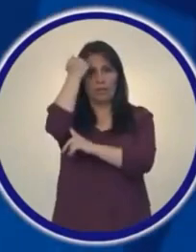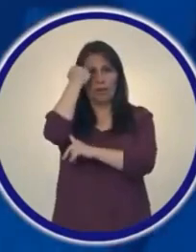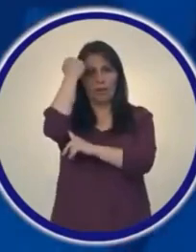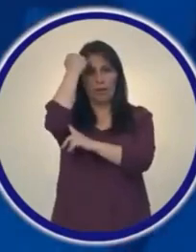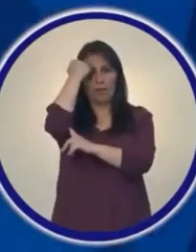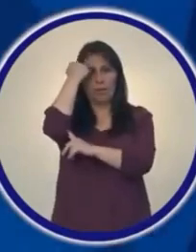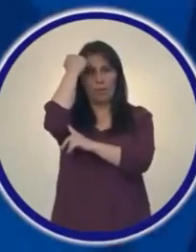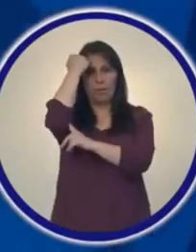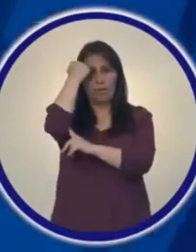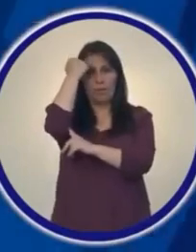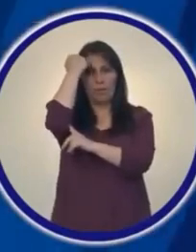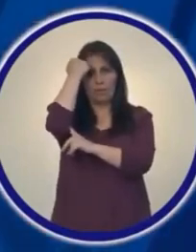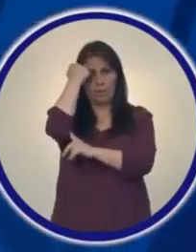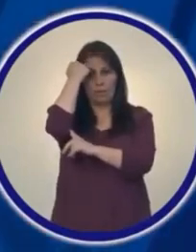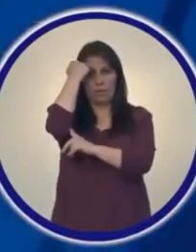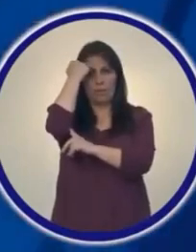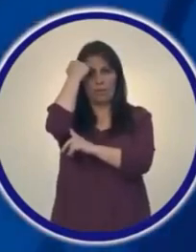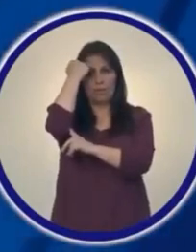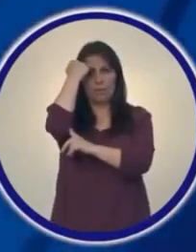la